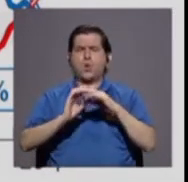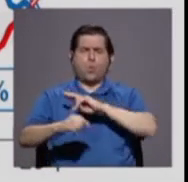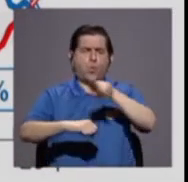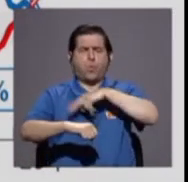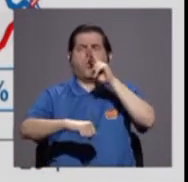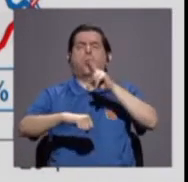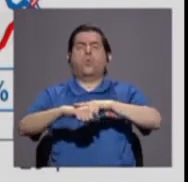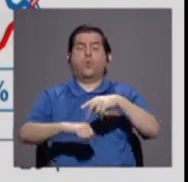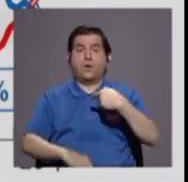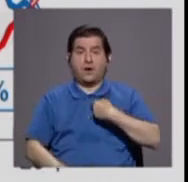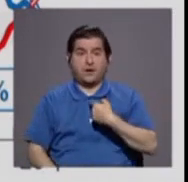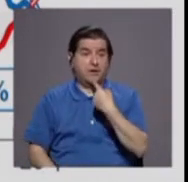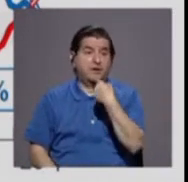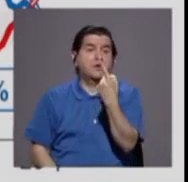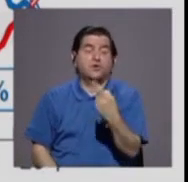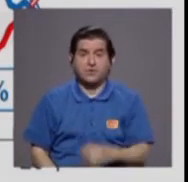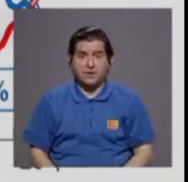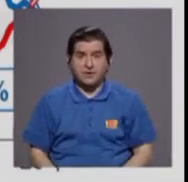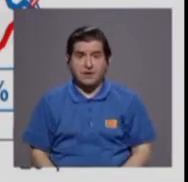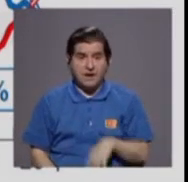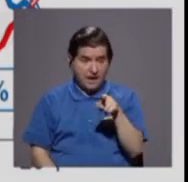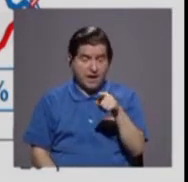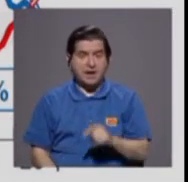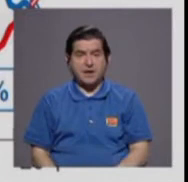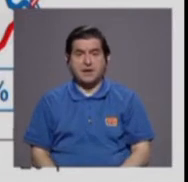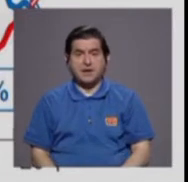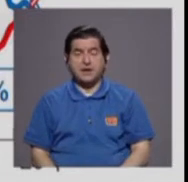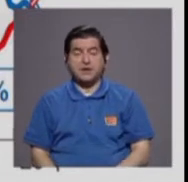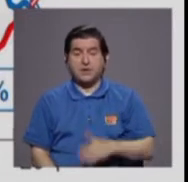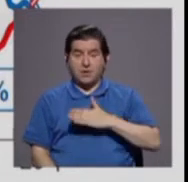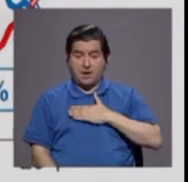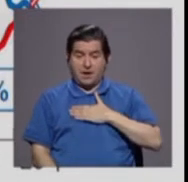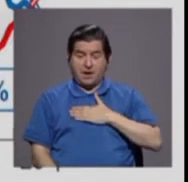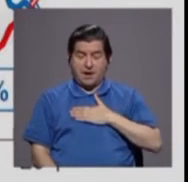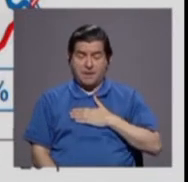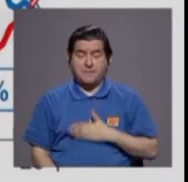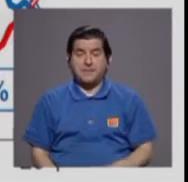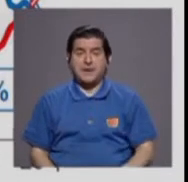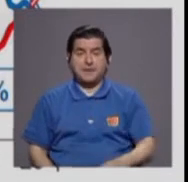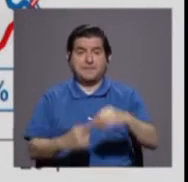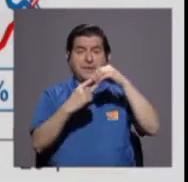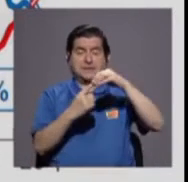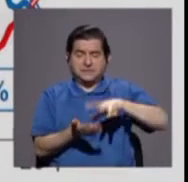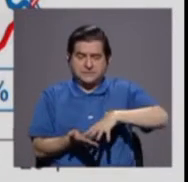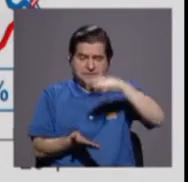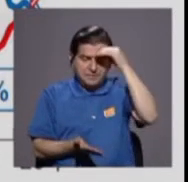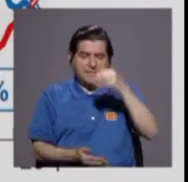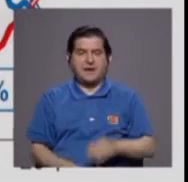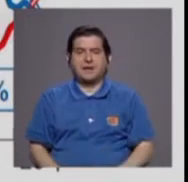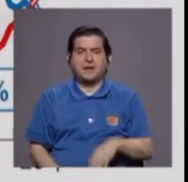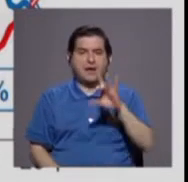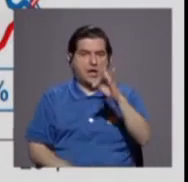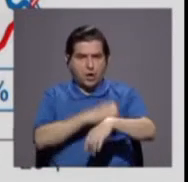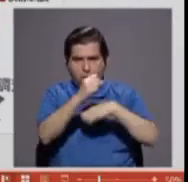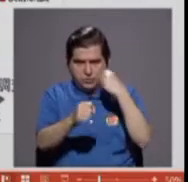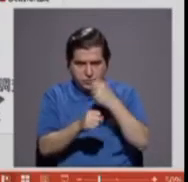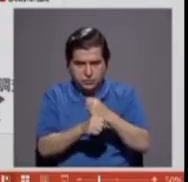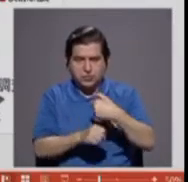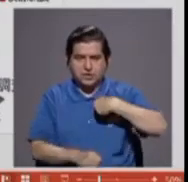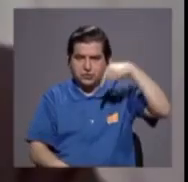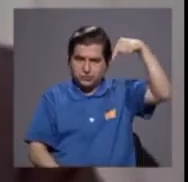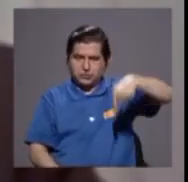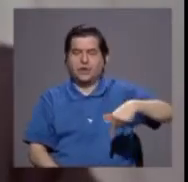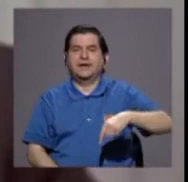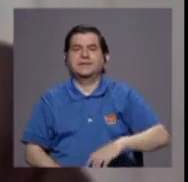nacional, que yo diría que ha sido mi mayor aprendizaje en estos 8 años que llevo